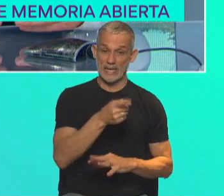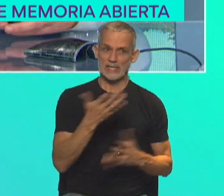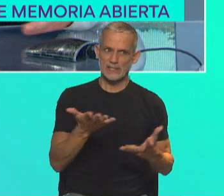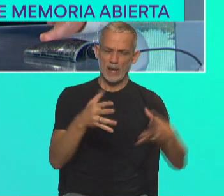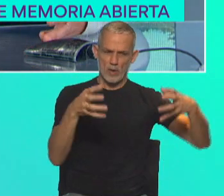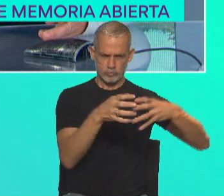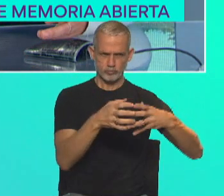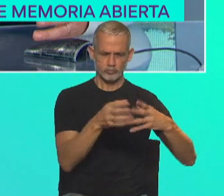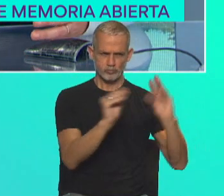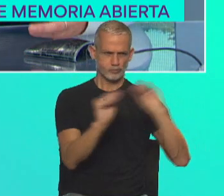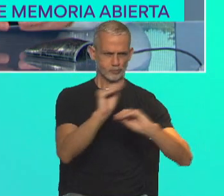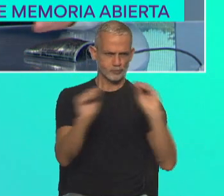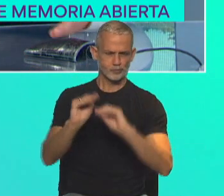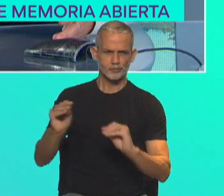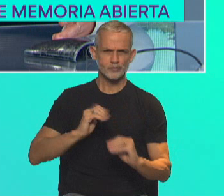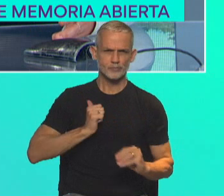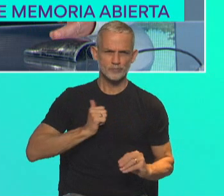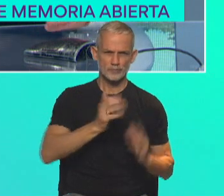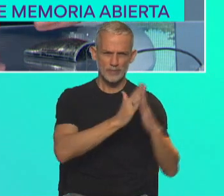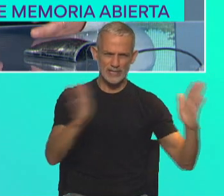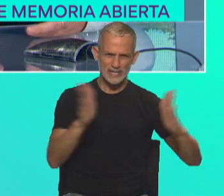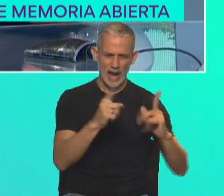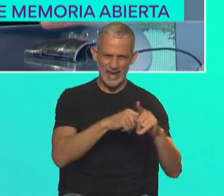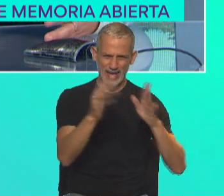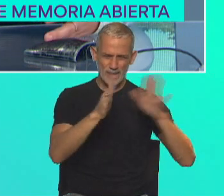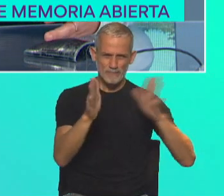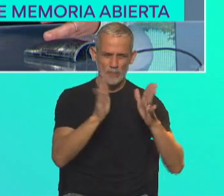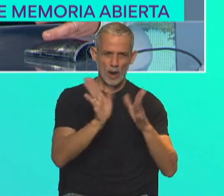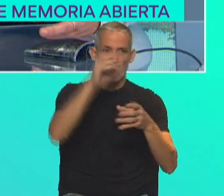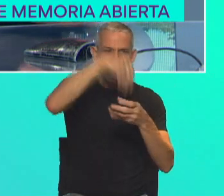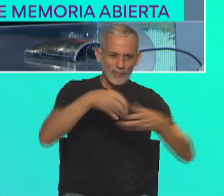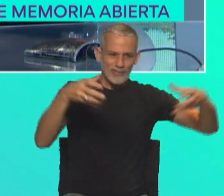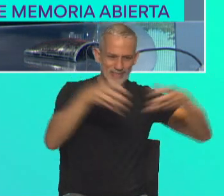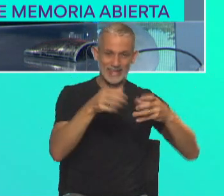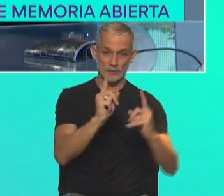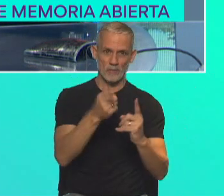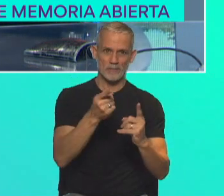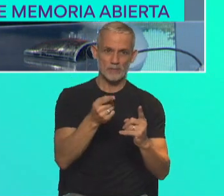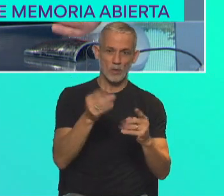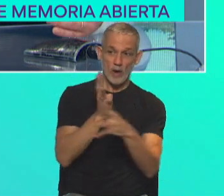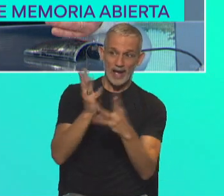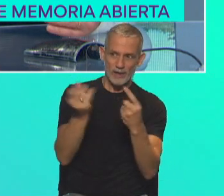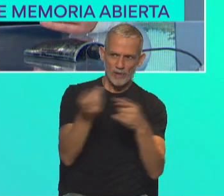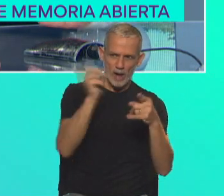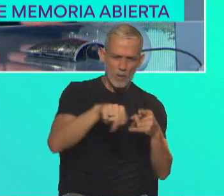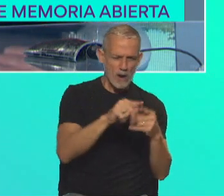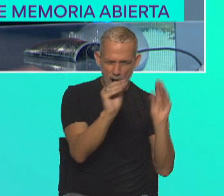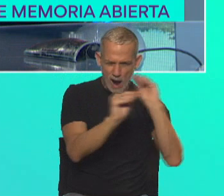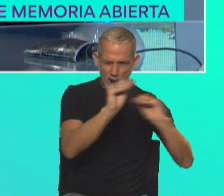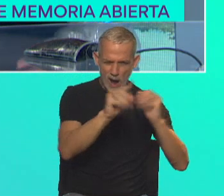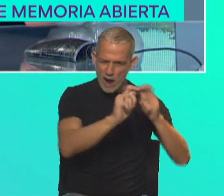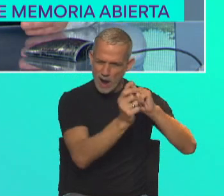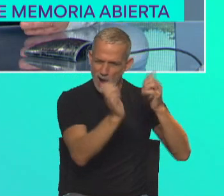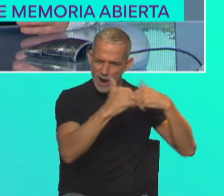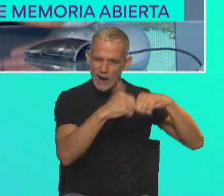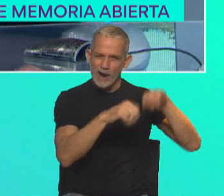que desplegó las Fuerzas Armadas, ¿no? Al interior de su propio regreso, digamos, inclusive antes de la rendición, ¿no? Ya